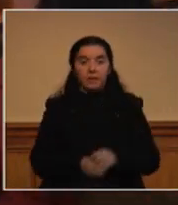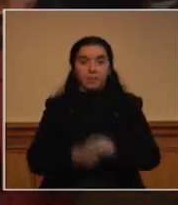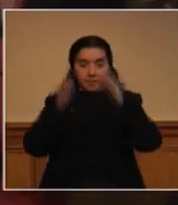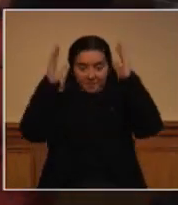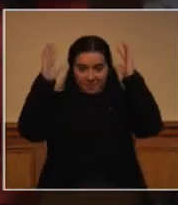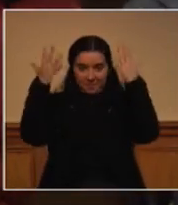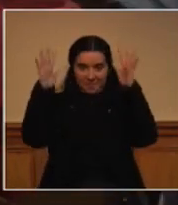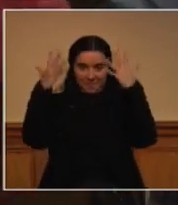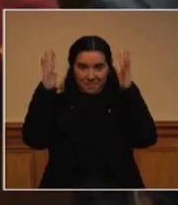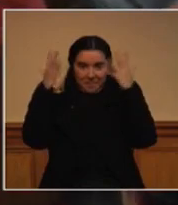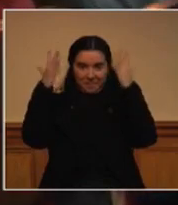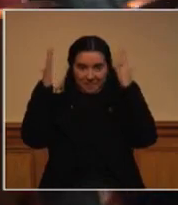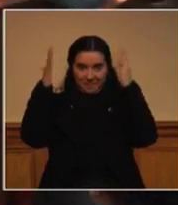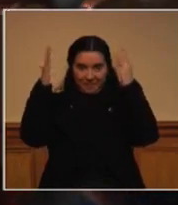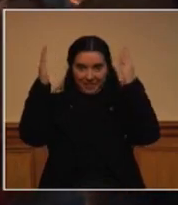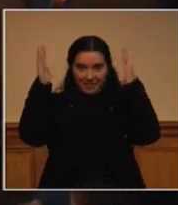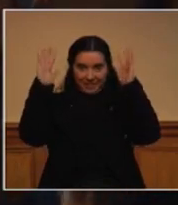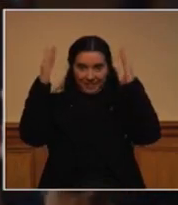encantado.